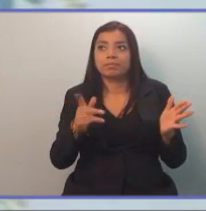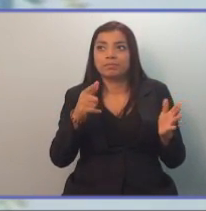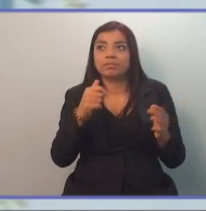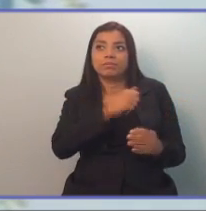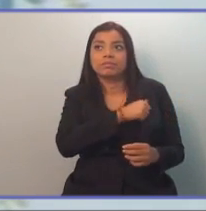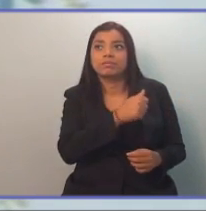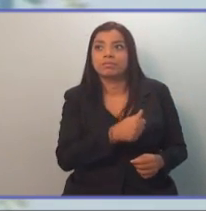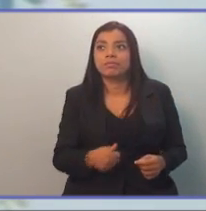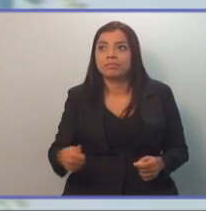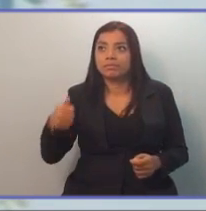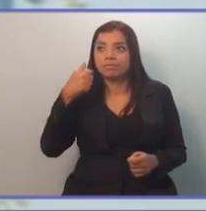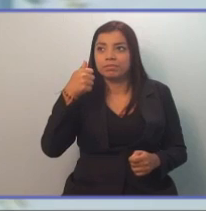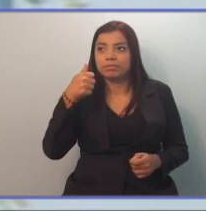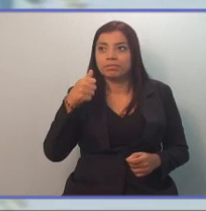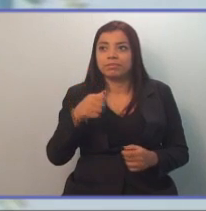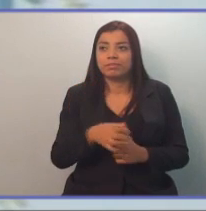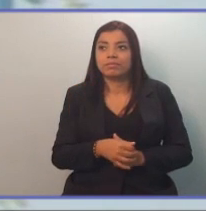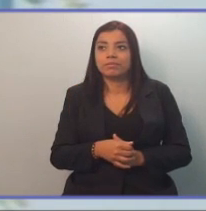ascenso.